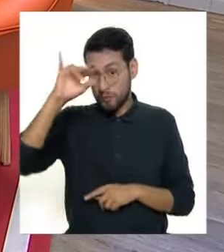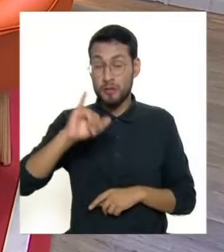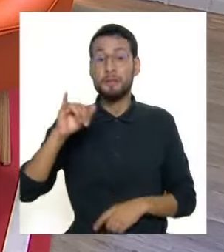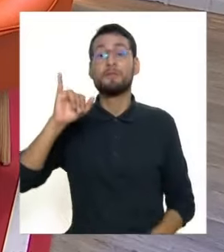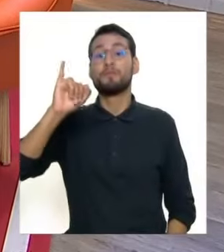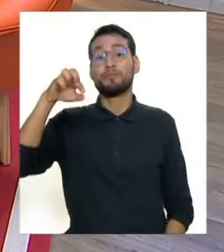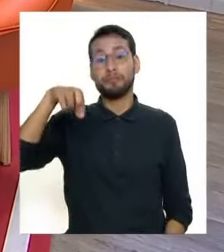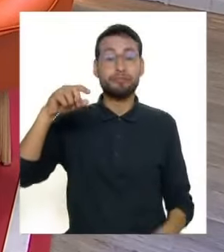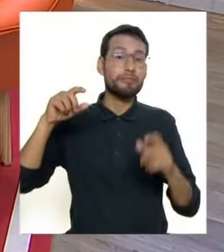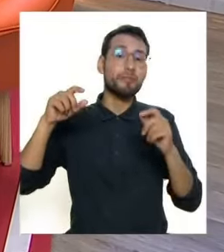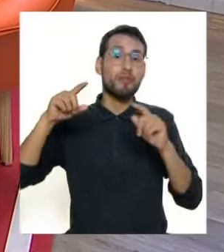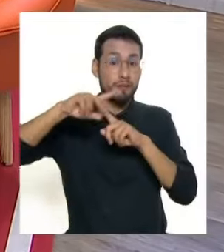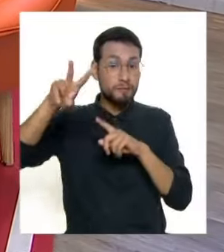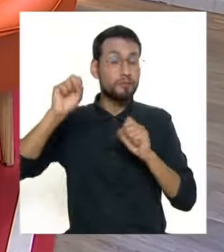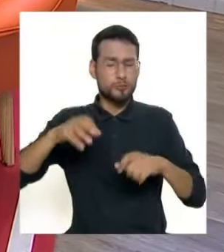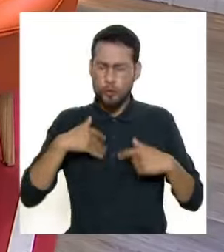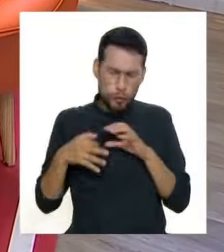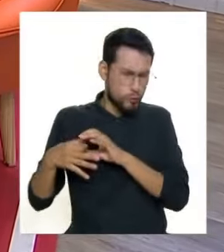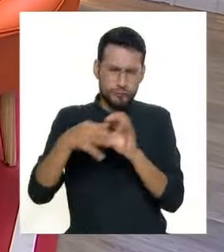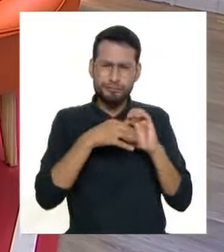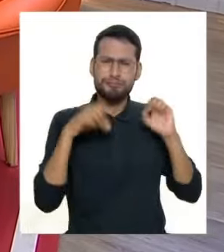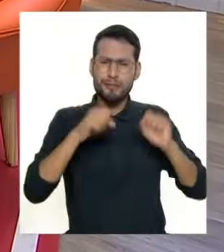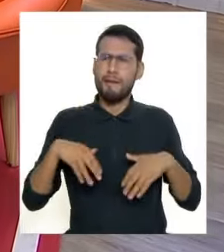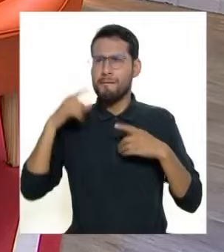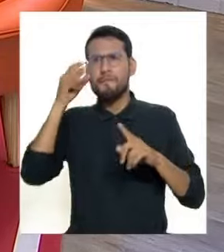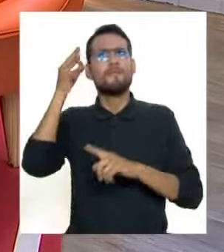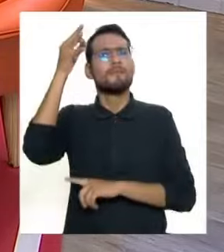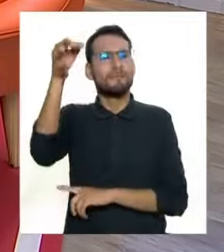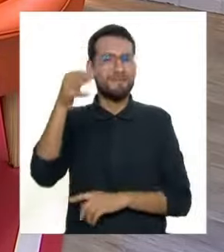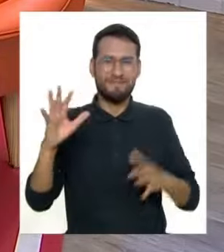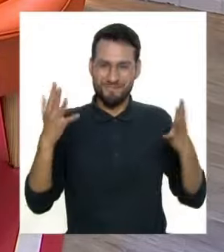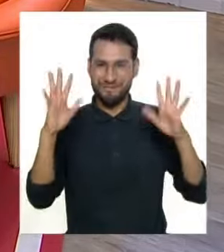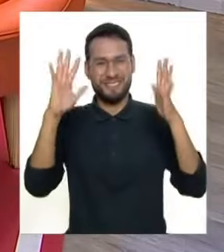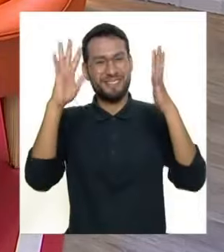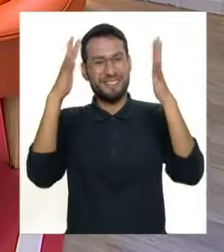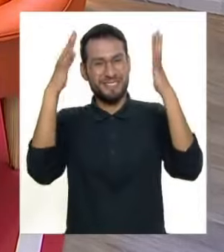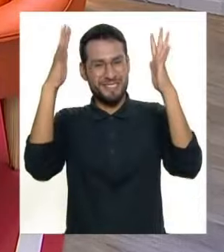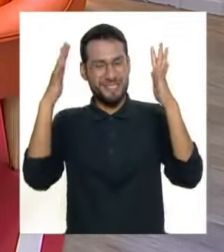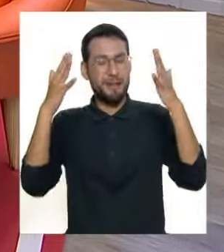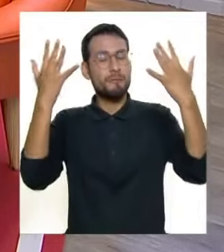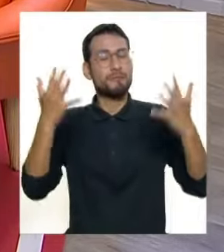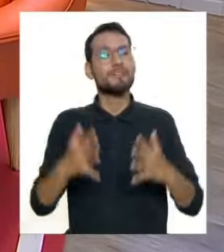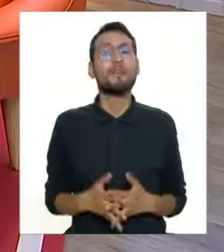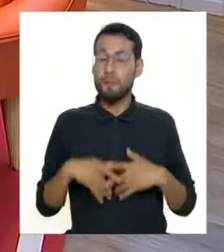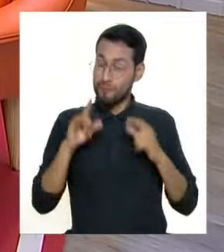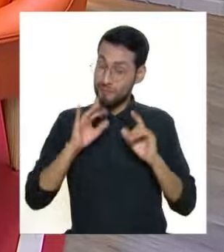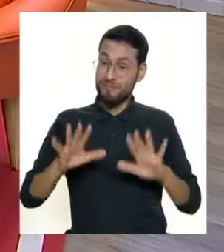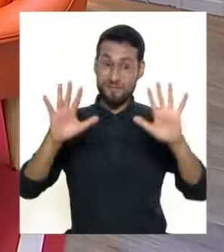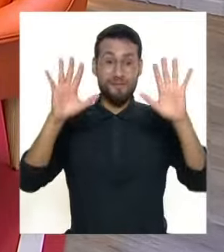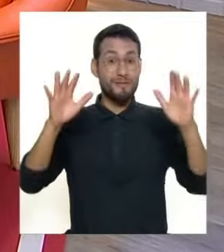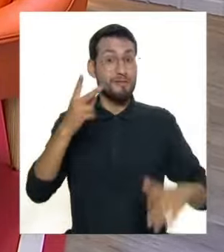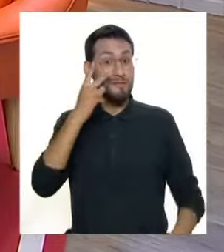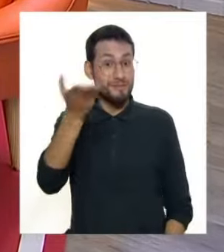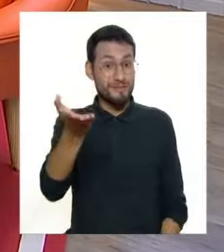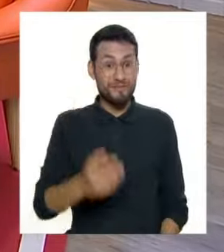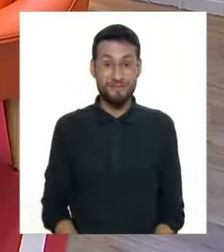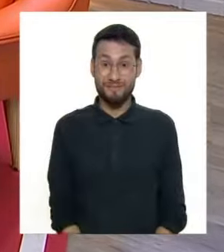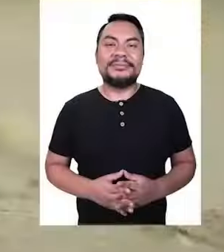Canal IP. Juntos, forjemos un mejor futuro. ¡Bravo por esa campaña maravillosa! Mírala, por